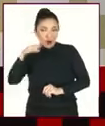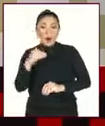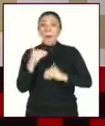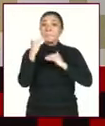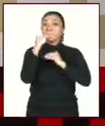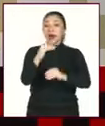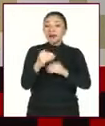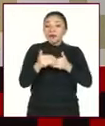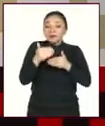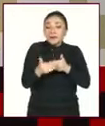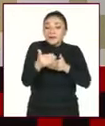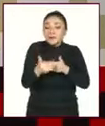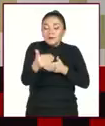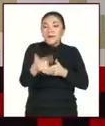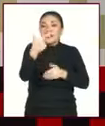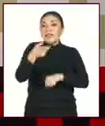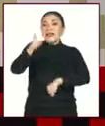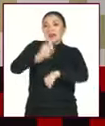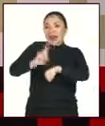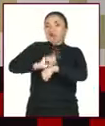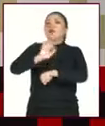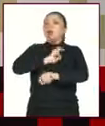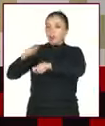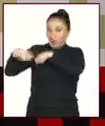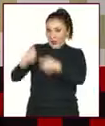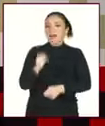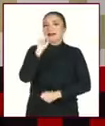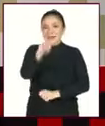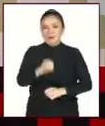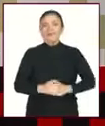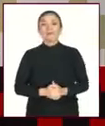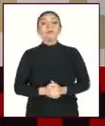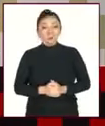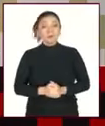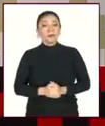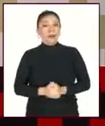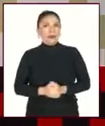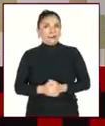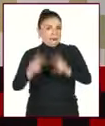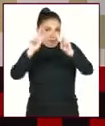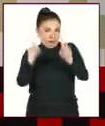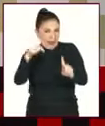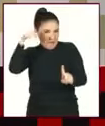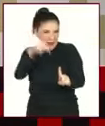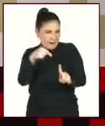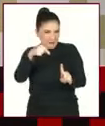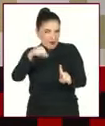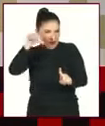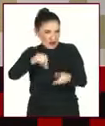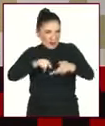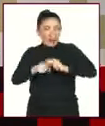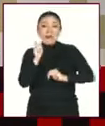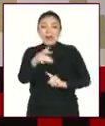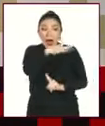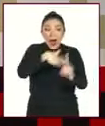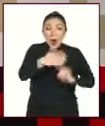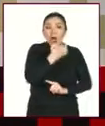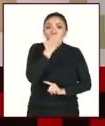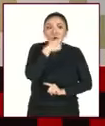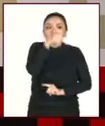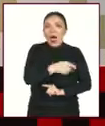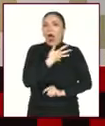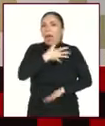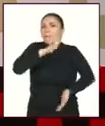vivo para obtener su constancia. Bueno, ya entrando en materia de este tema, el entorno escolar es un lugar lleno